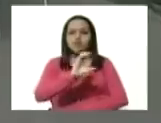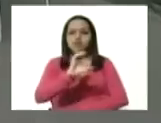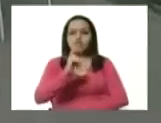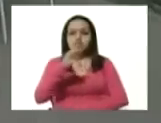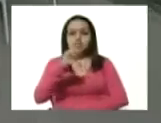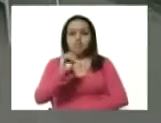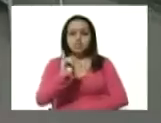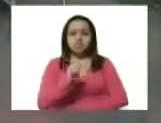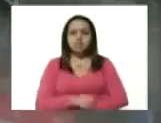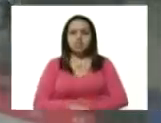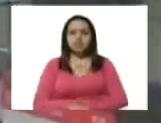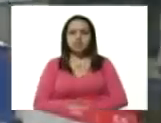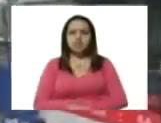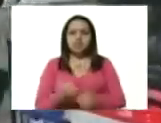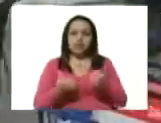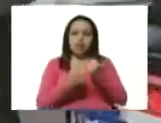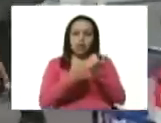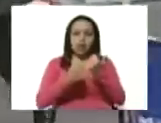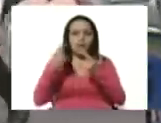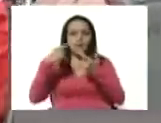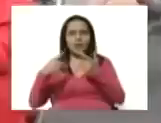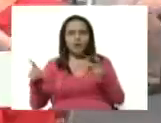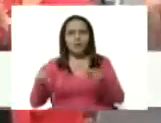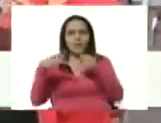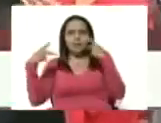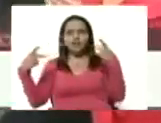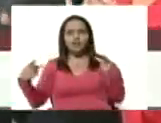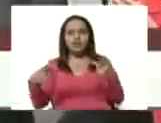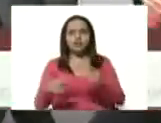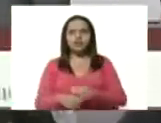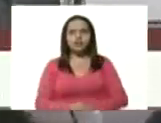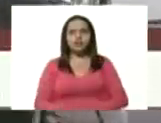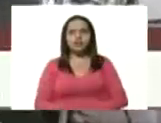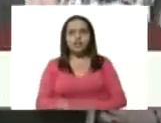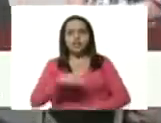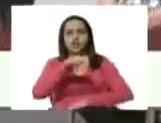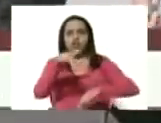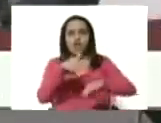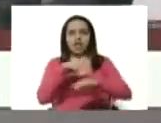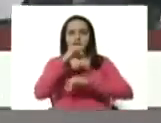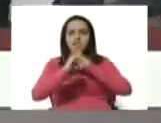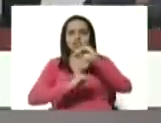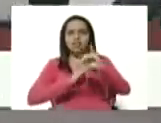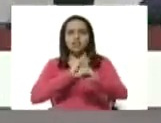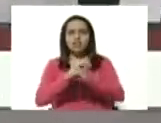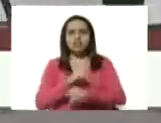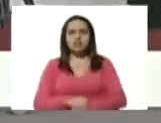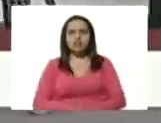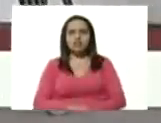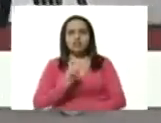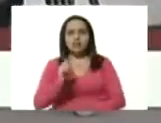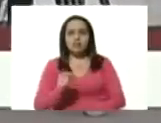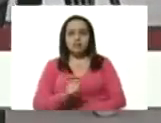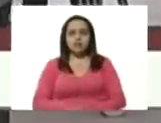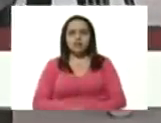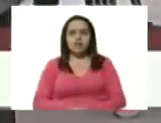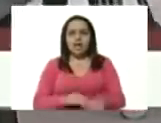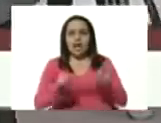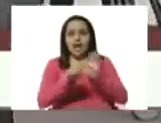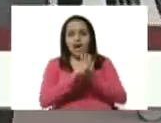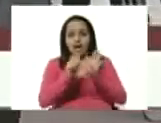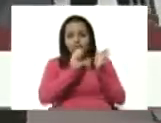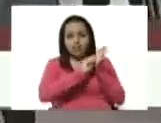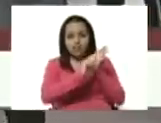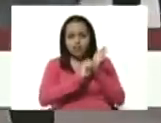periódicos regionales y portales web, nacionales e internacionales, autor del artículo de